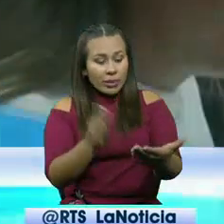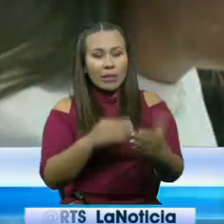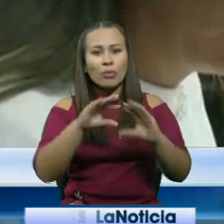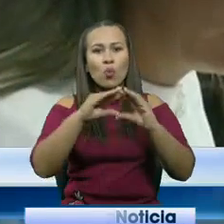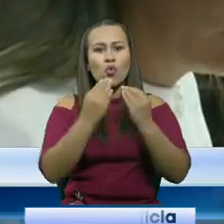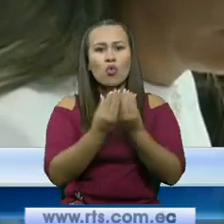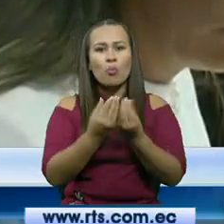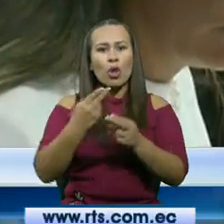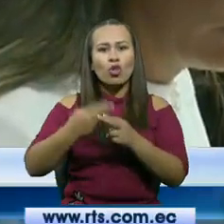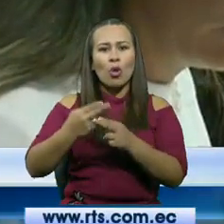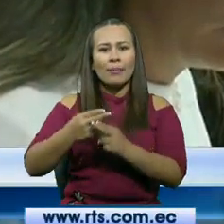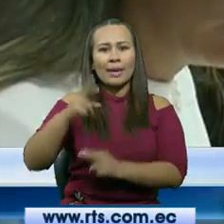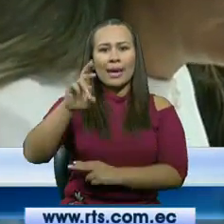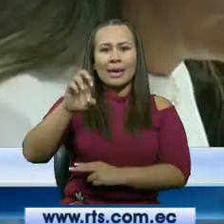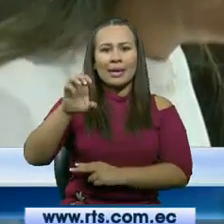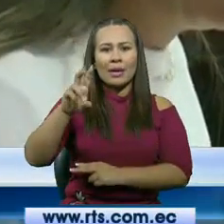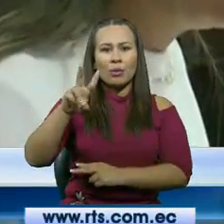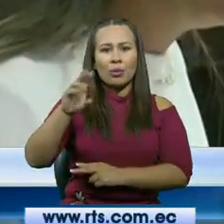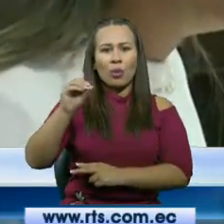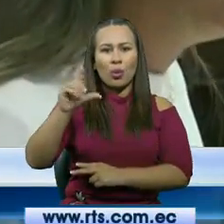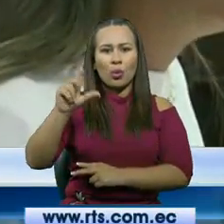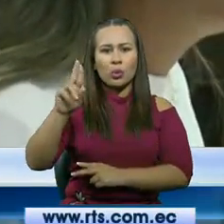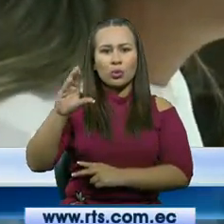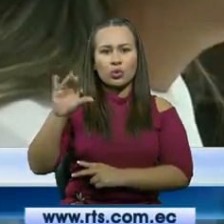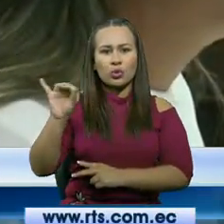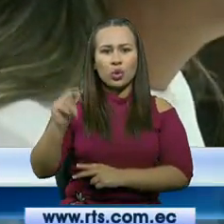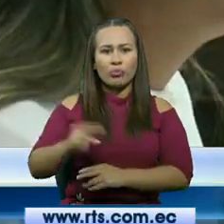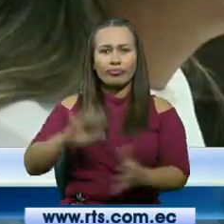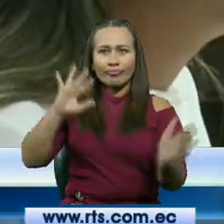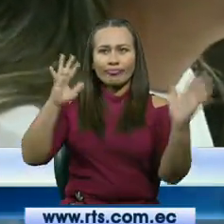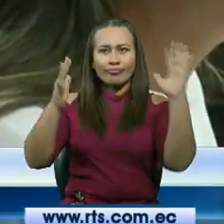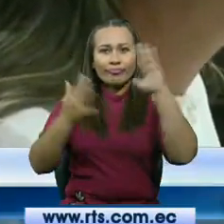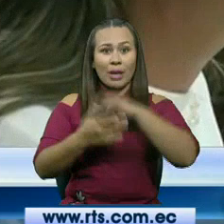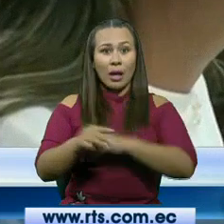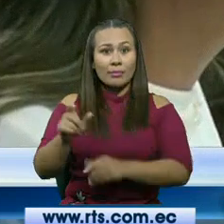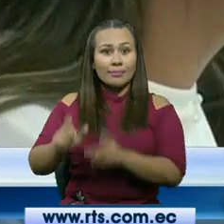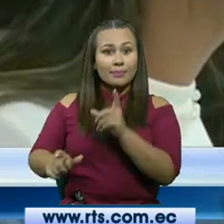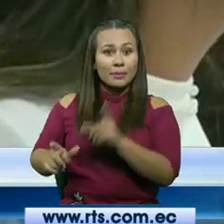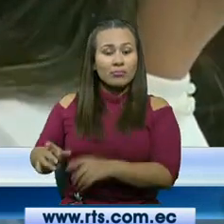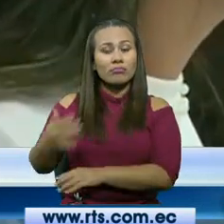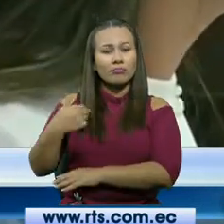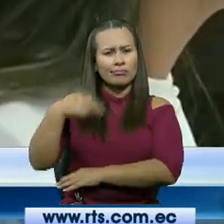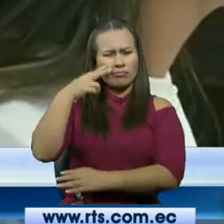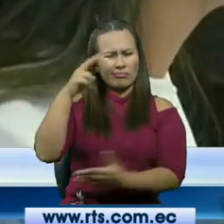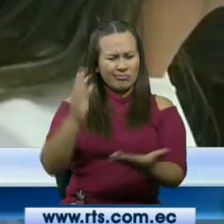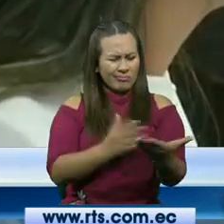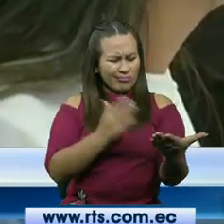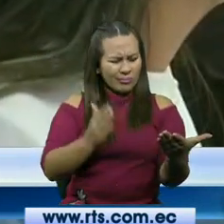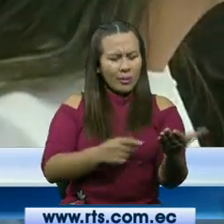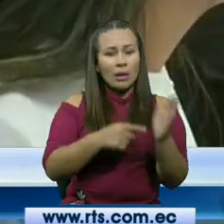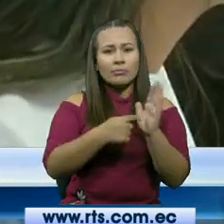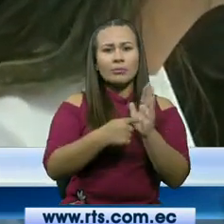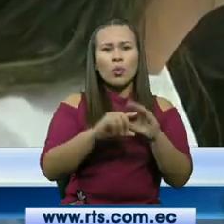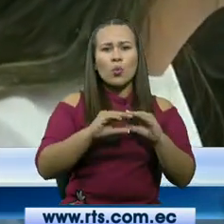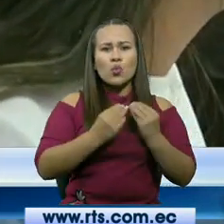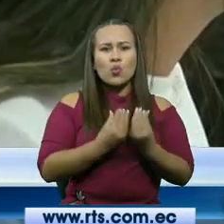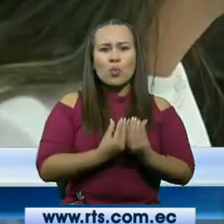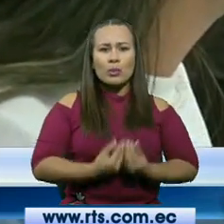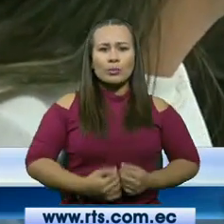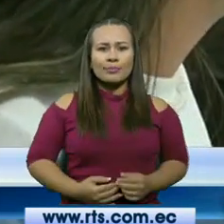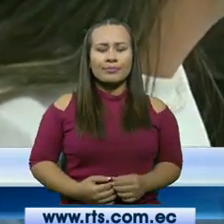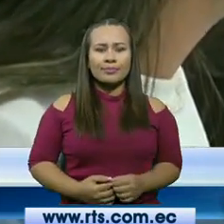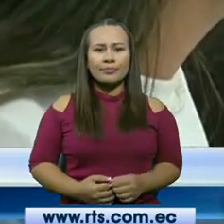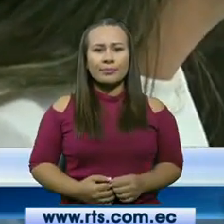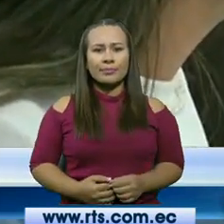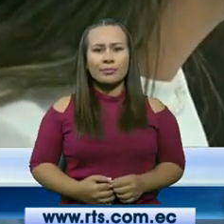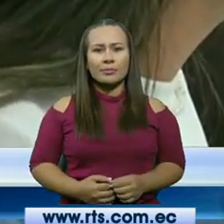Alianza País Patria Altiva y Soberana, se constata que a las instancias de base de la referida movimiento político se